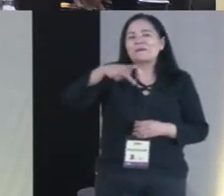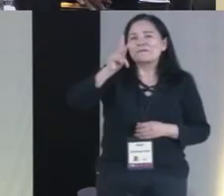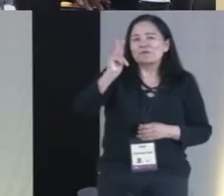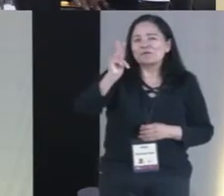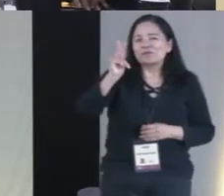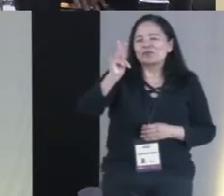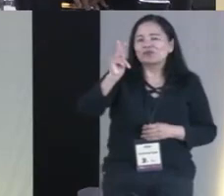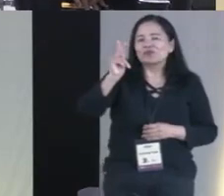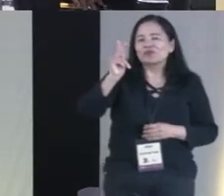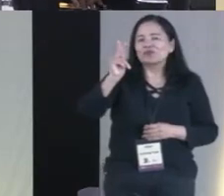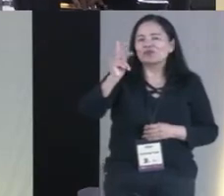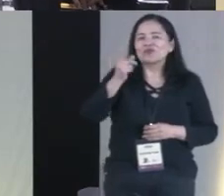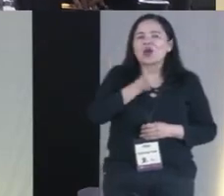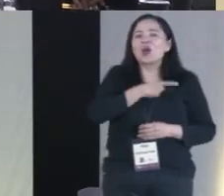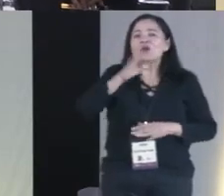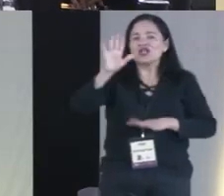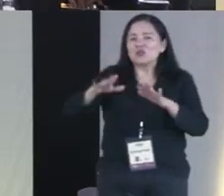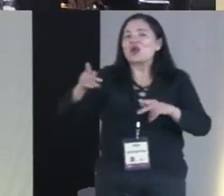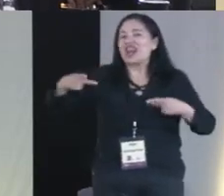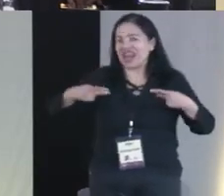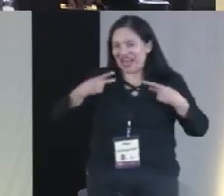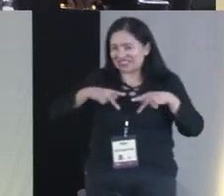descendientes criollos de la región,